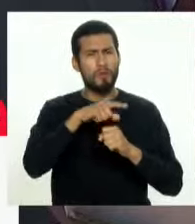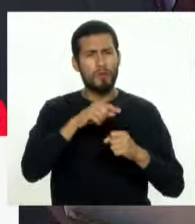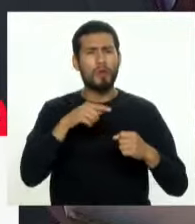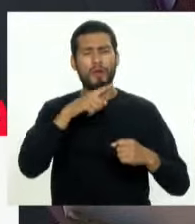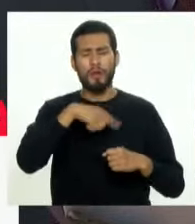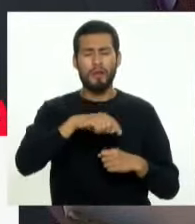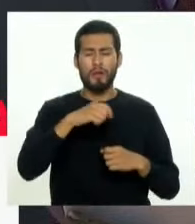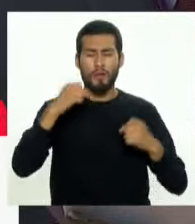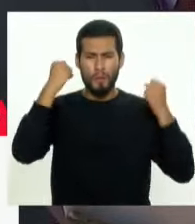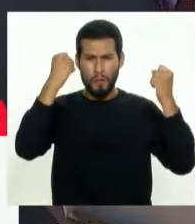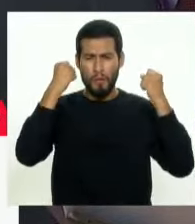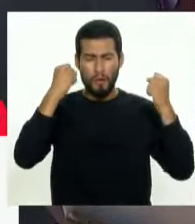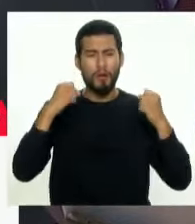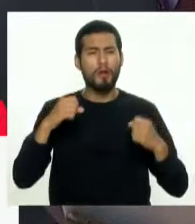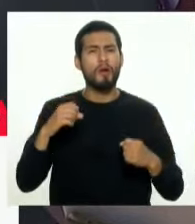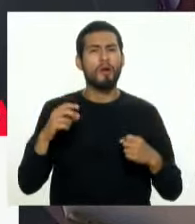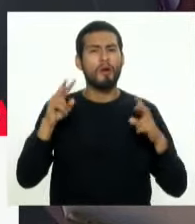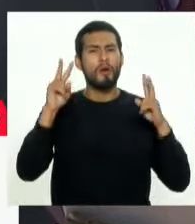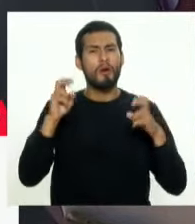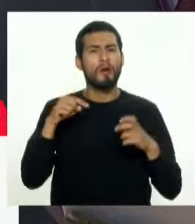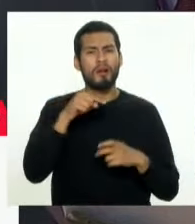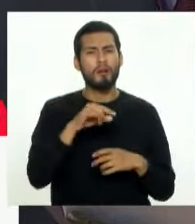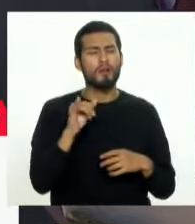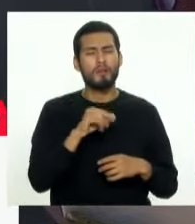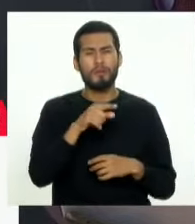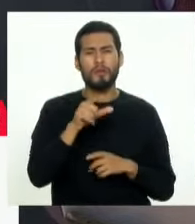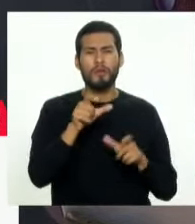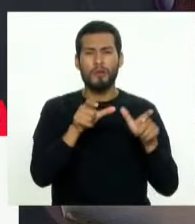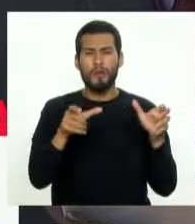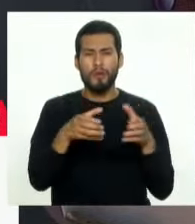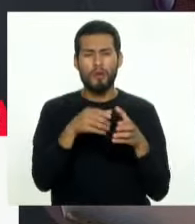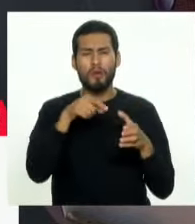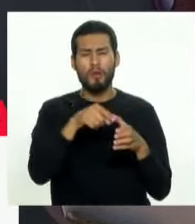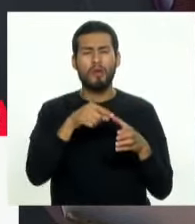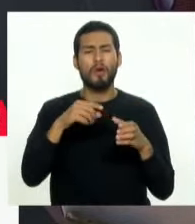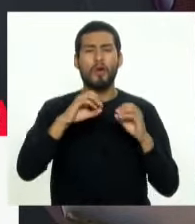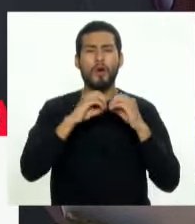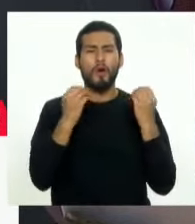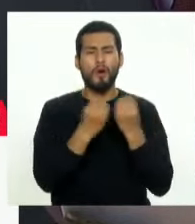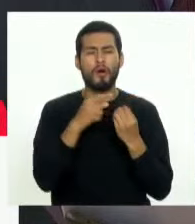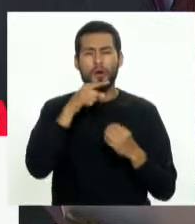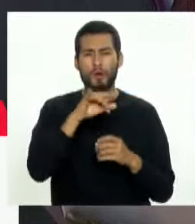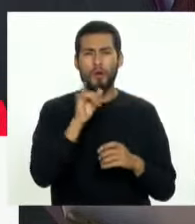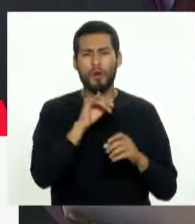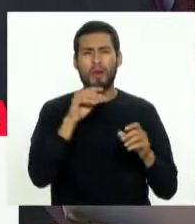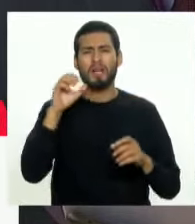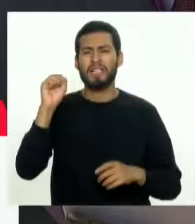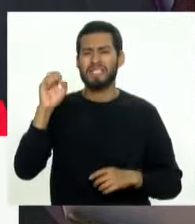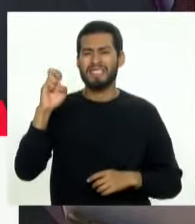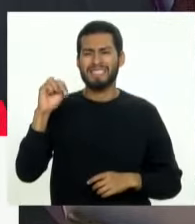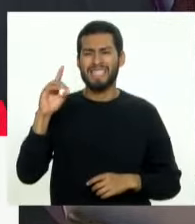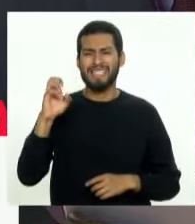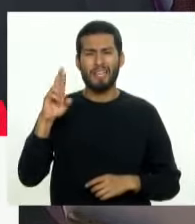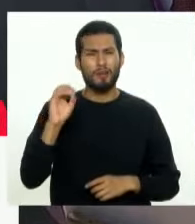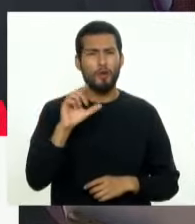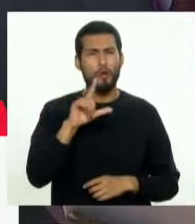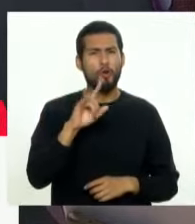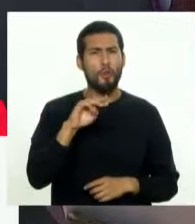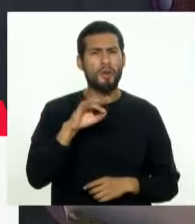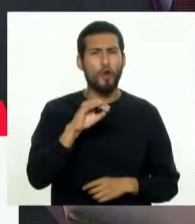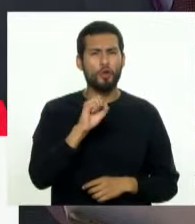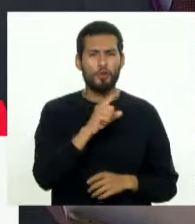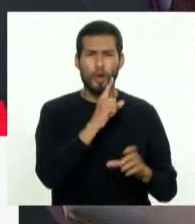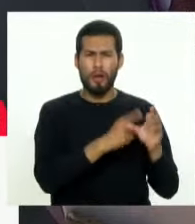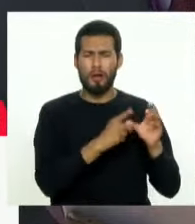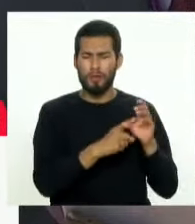los manifestantes como si se trataran de integrantes de la organización Sendero Luminoso, ¿no? ¿Esto